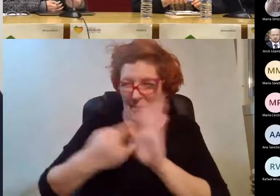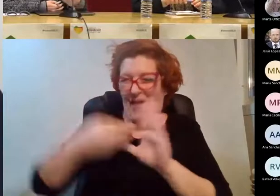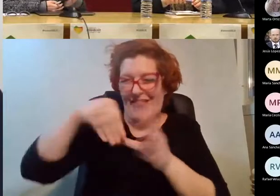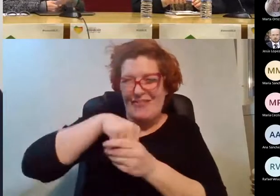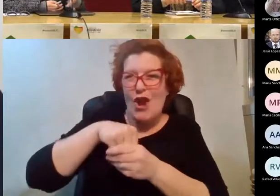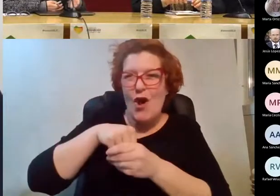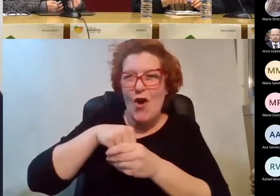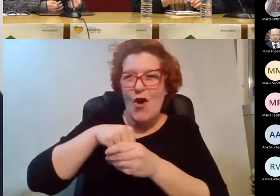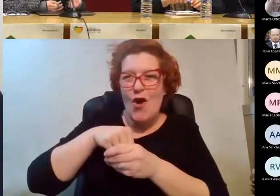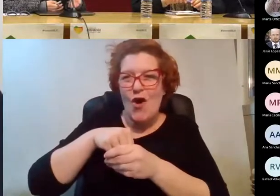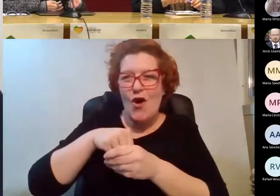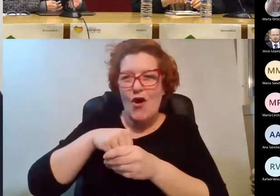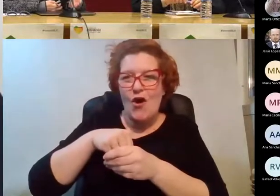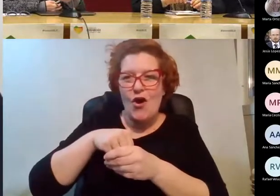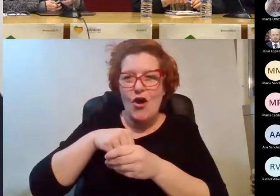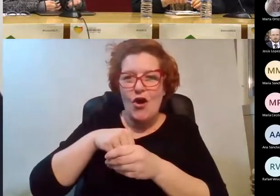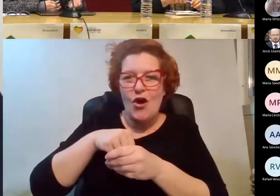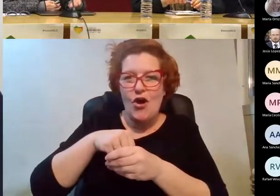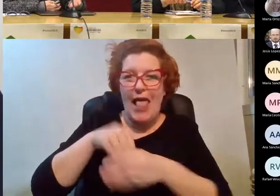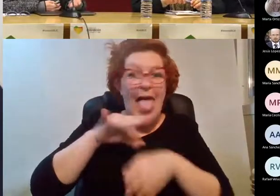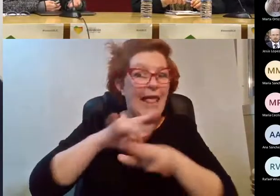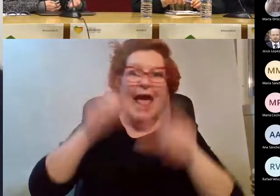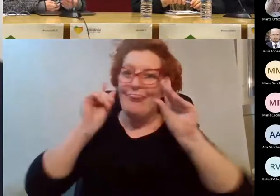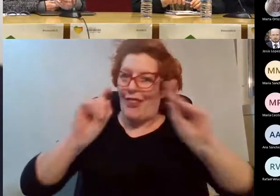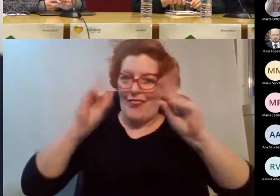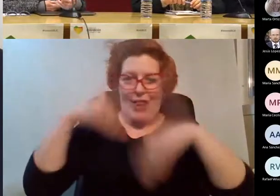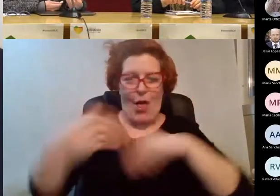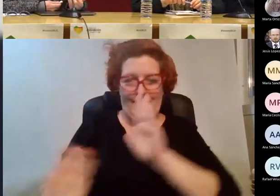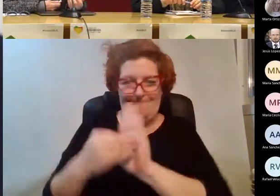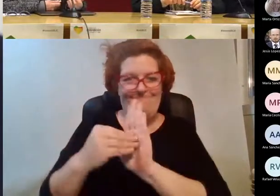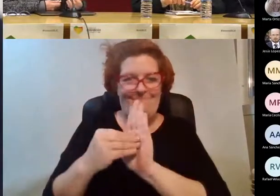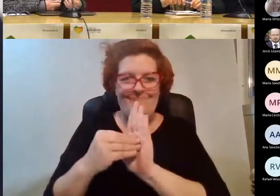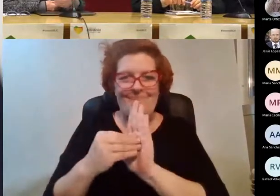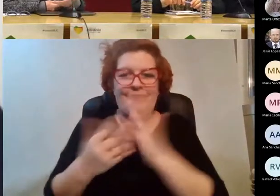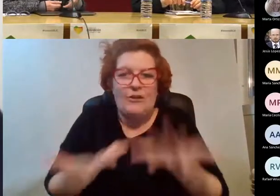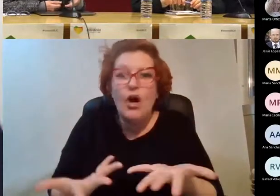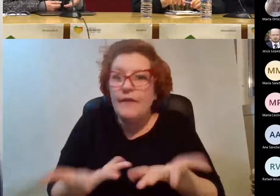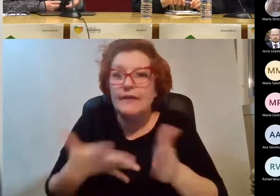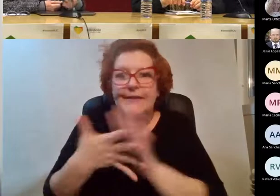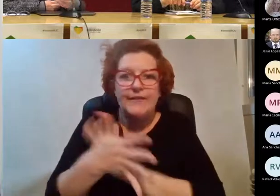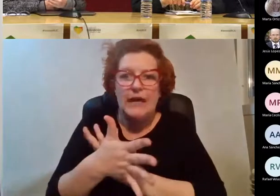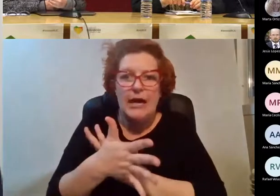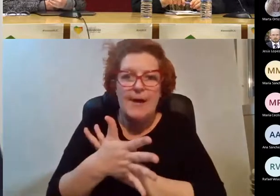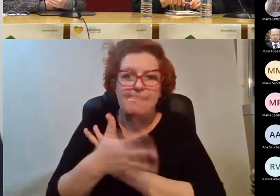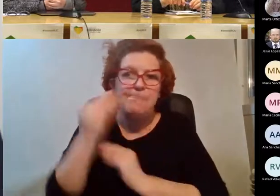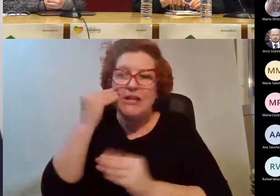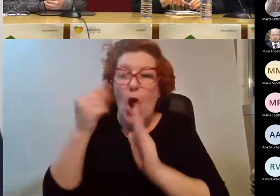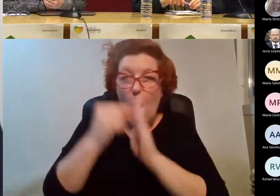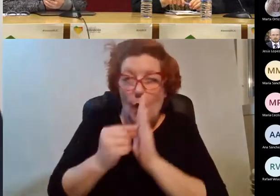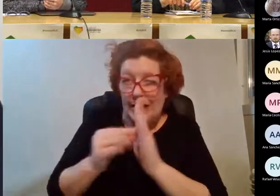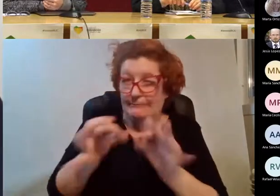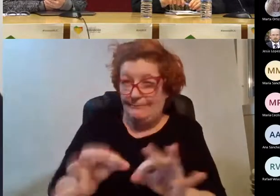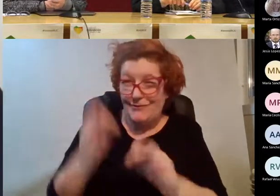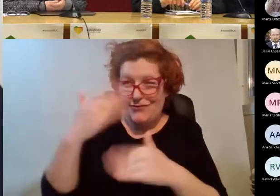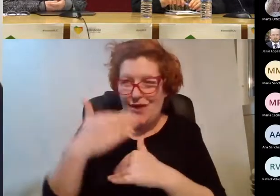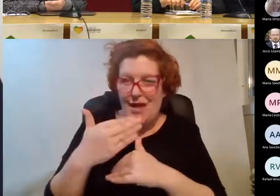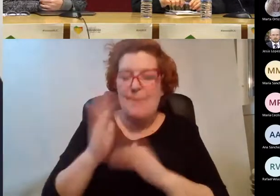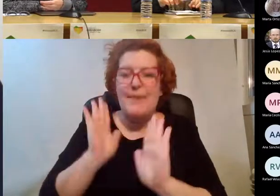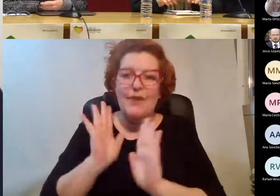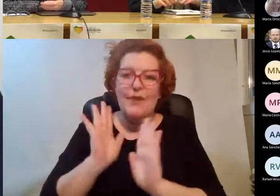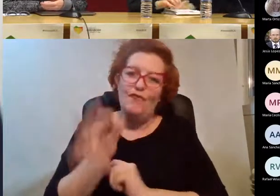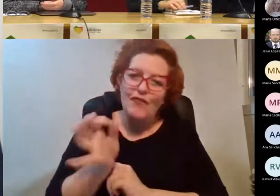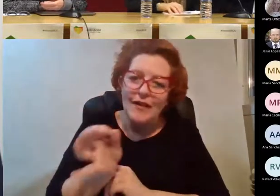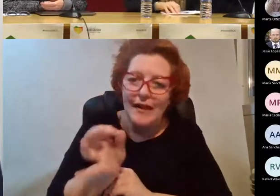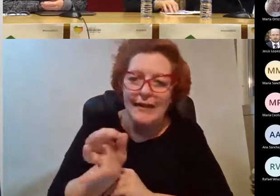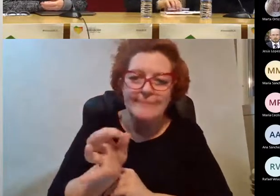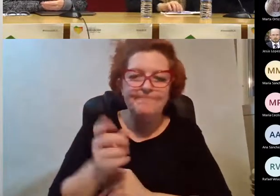estudio, de la guía docente de la asignatura. Por lo tanto, no tienen una nota en sí. Pero sí que es verdad que